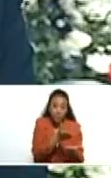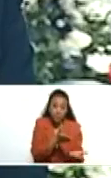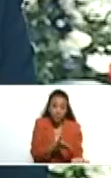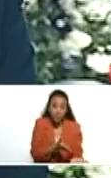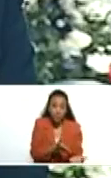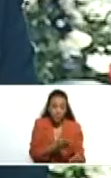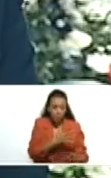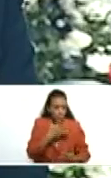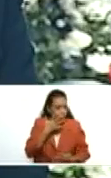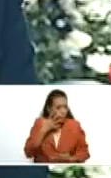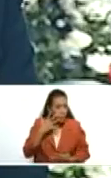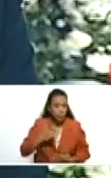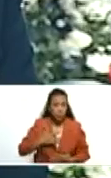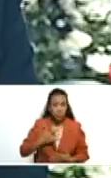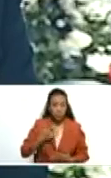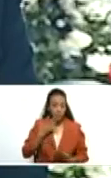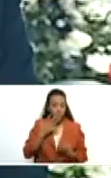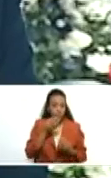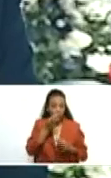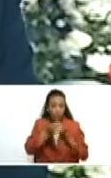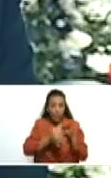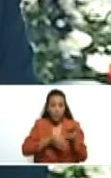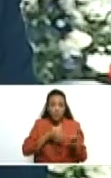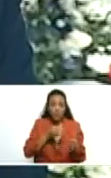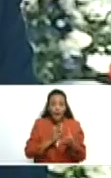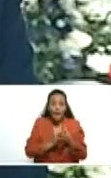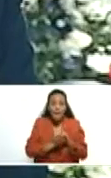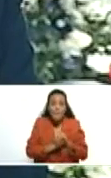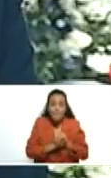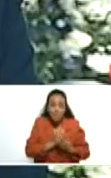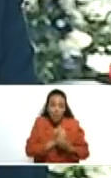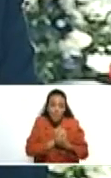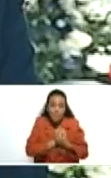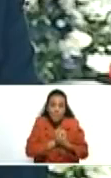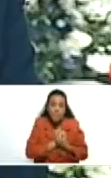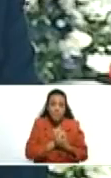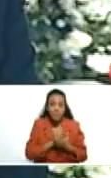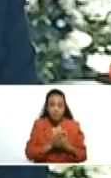Con orgullo le digo, nuestro querido y entrañable amigo